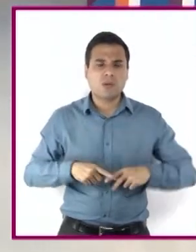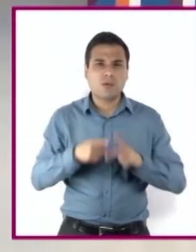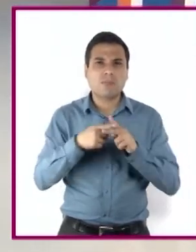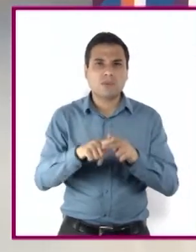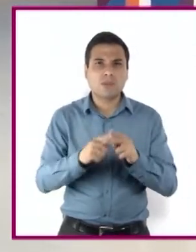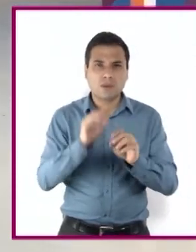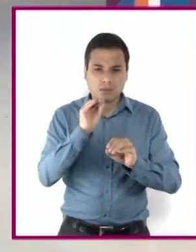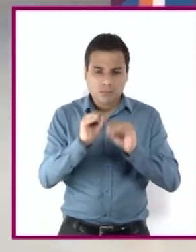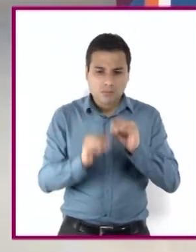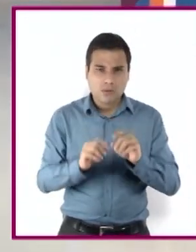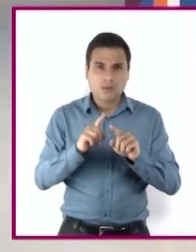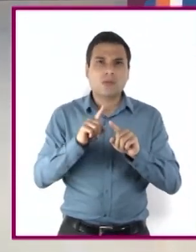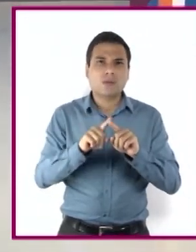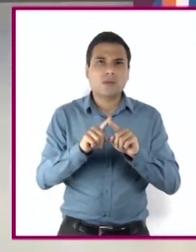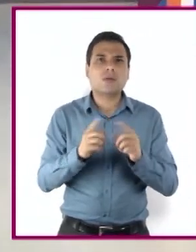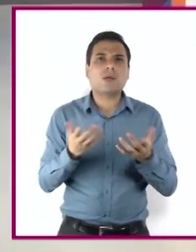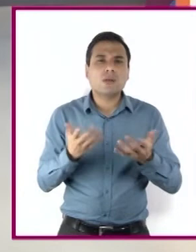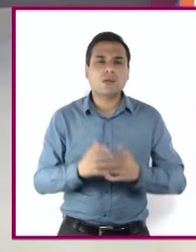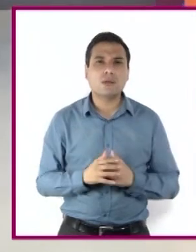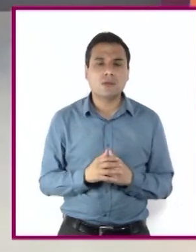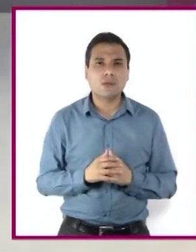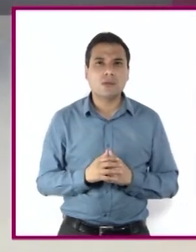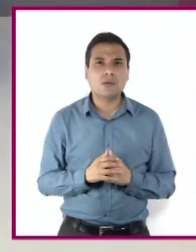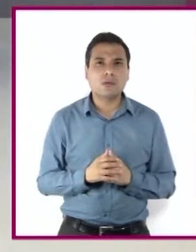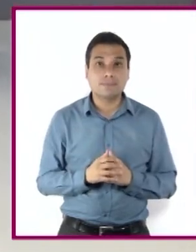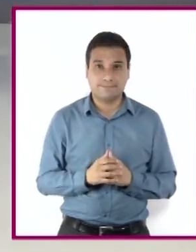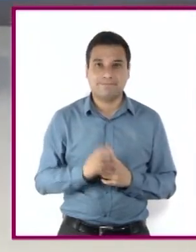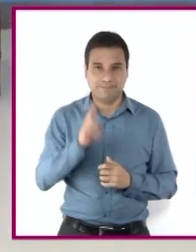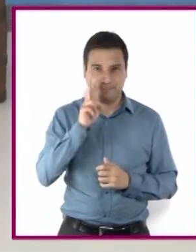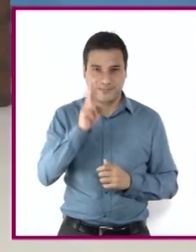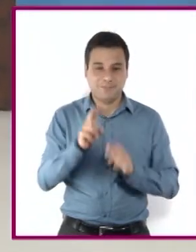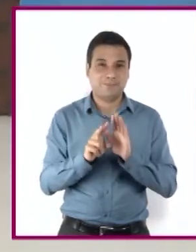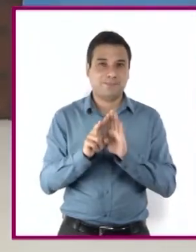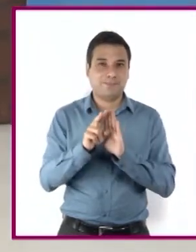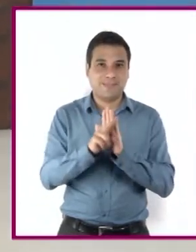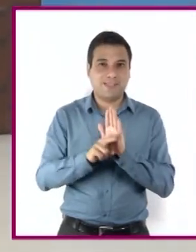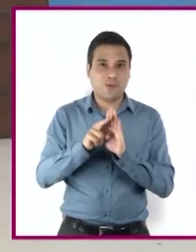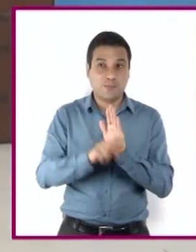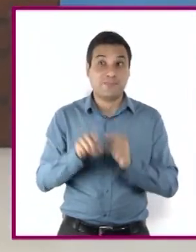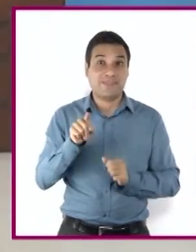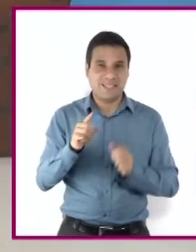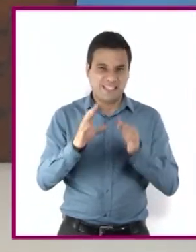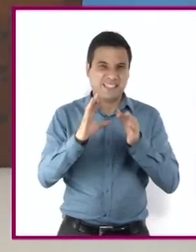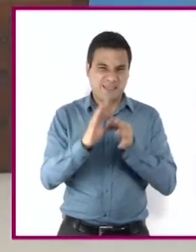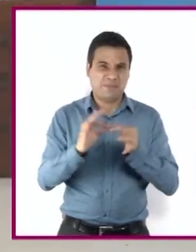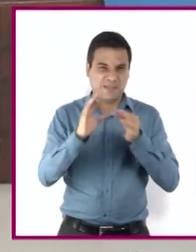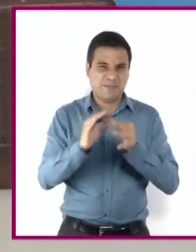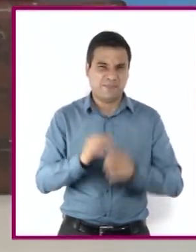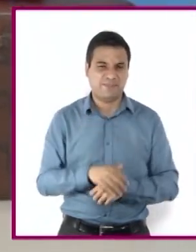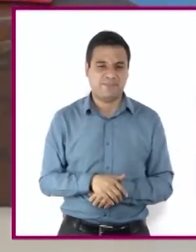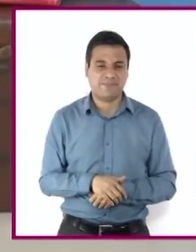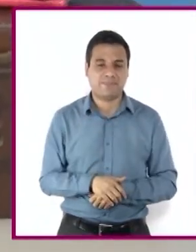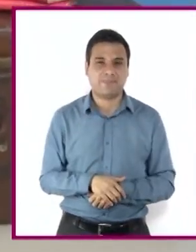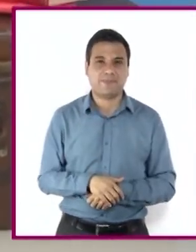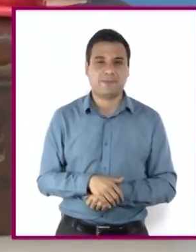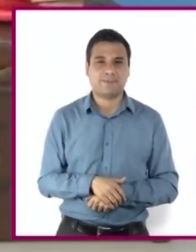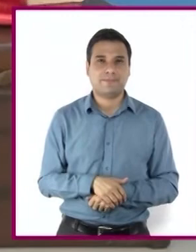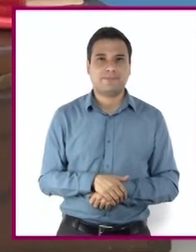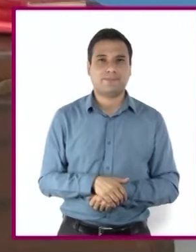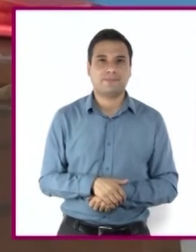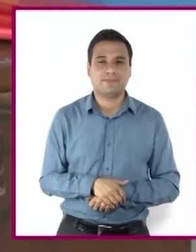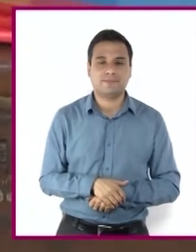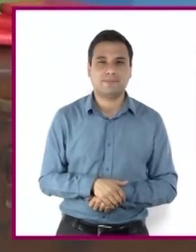creó, según los indígenas mesoamericanos? Veamos el siguiente video que nos habla de Quetzalcóatl, el dios creador de la